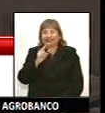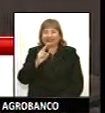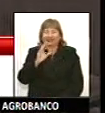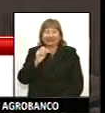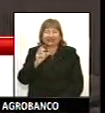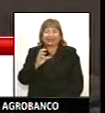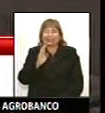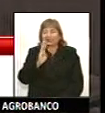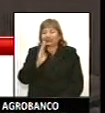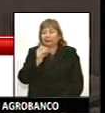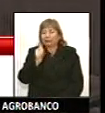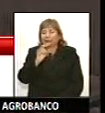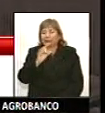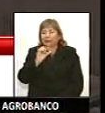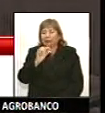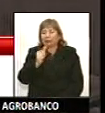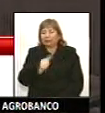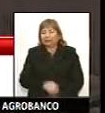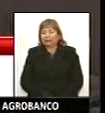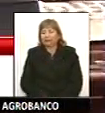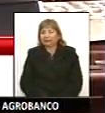Leguía de Bagua. Muchas gracias.